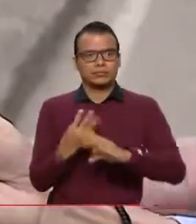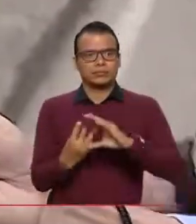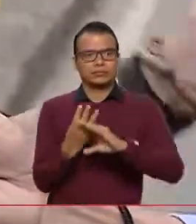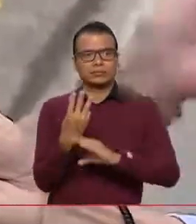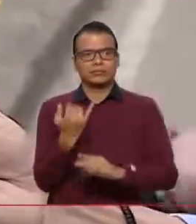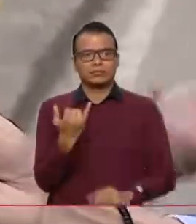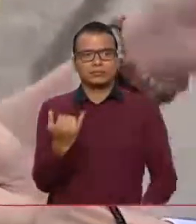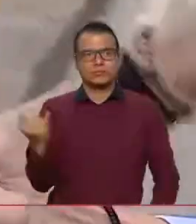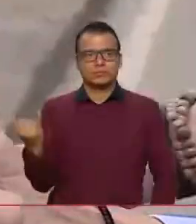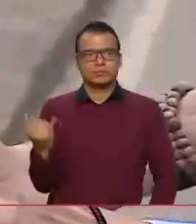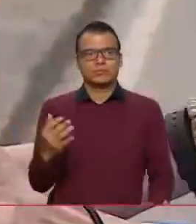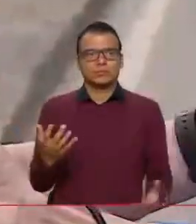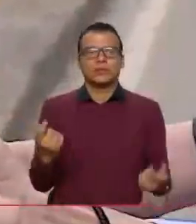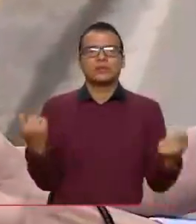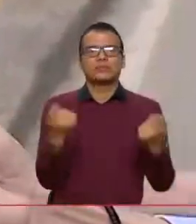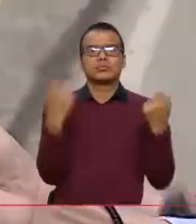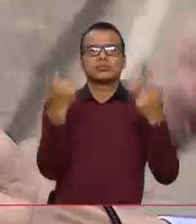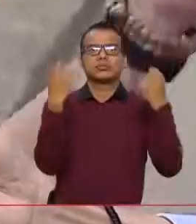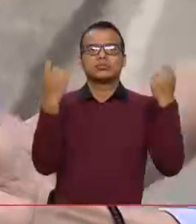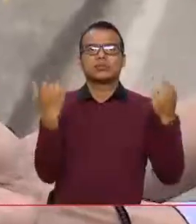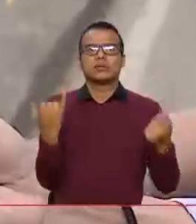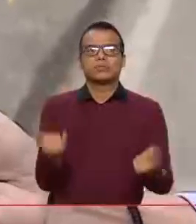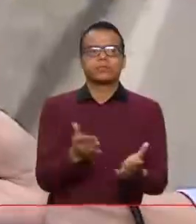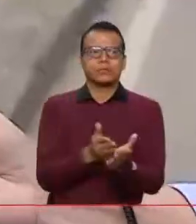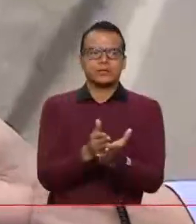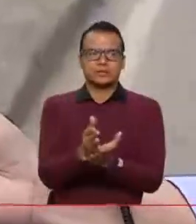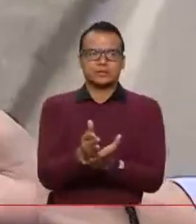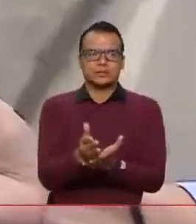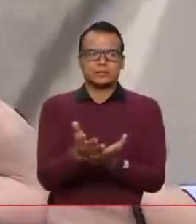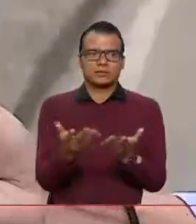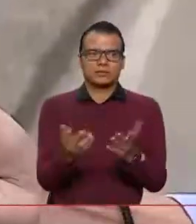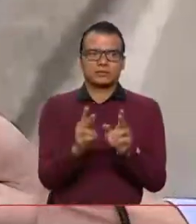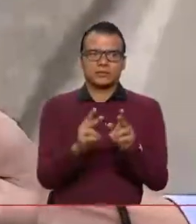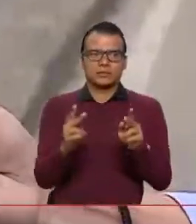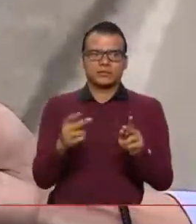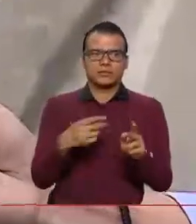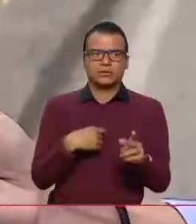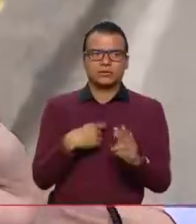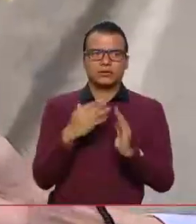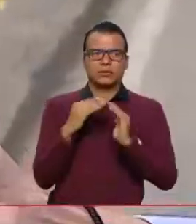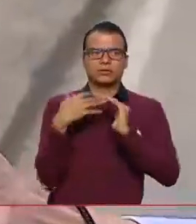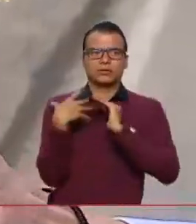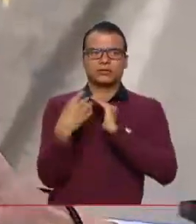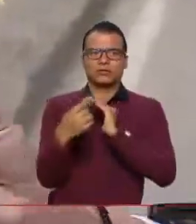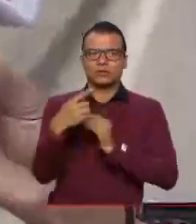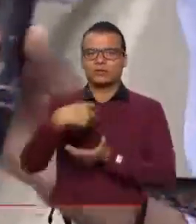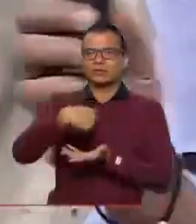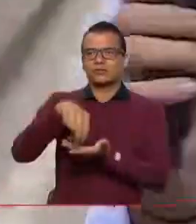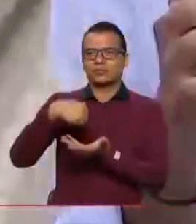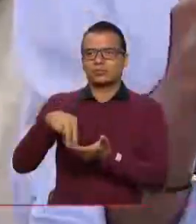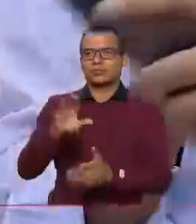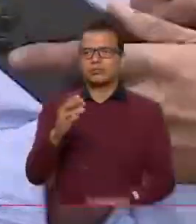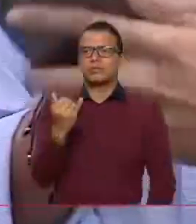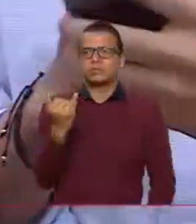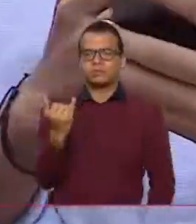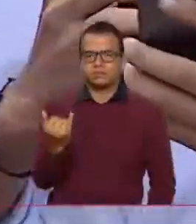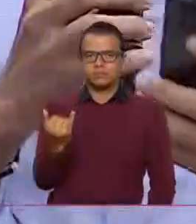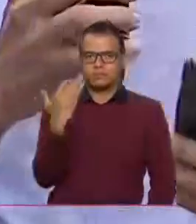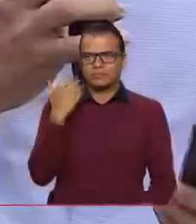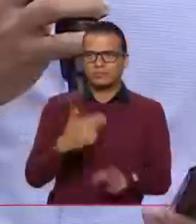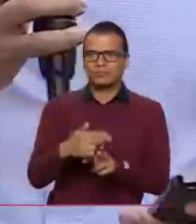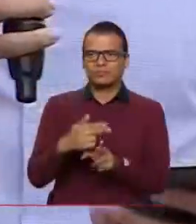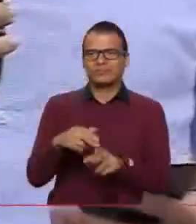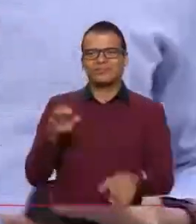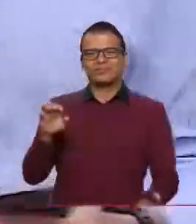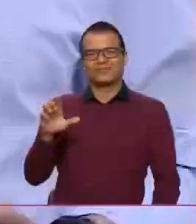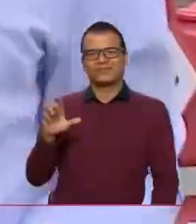mañana sigue el camión con la venta de cervezas, vendiendo cervezas y la gente bailando enfrente de mi casa. Muchas gracias. Ella es líder de